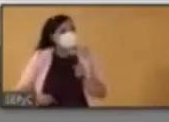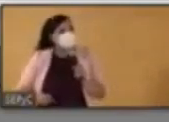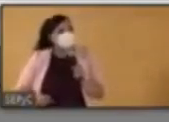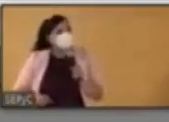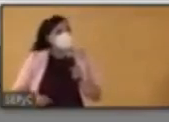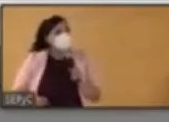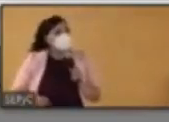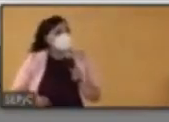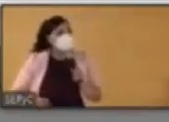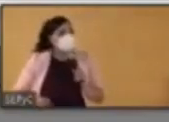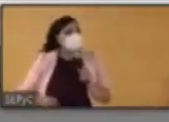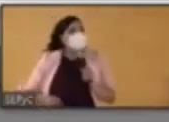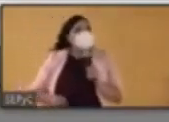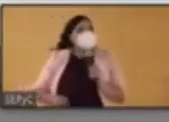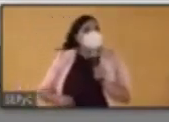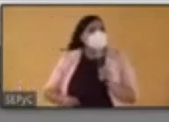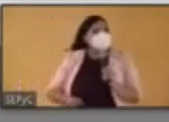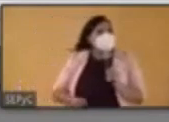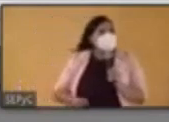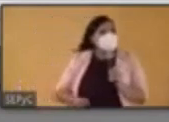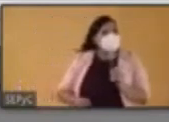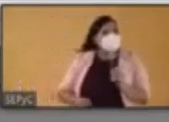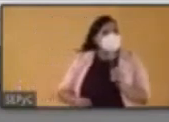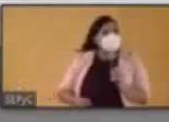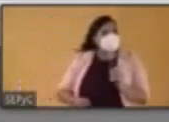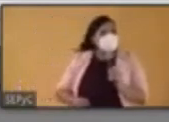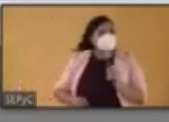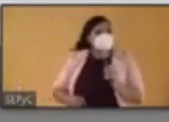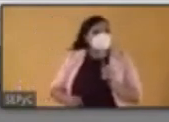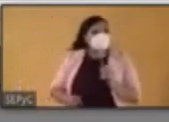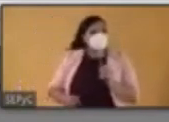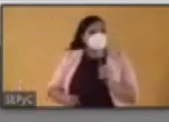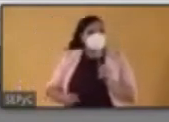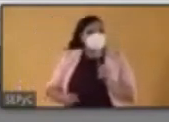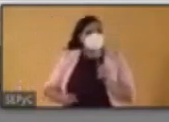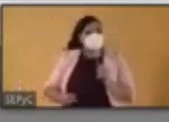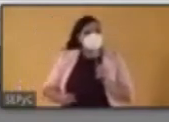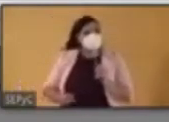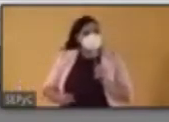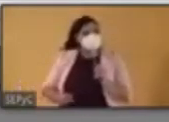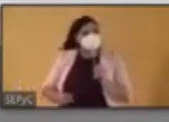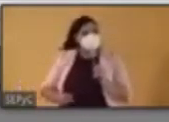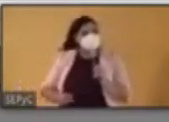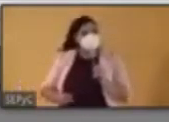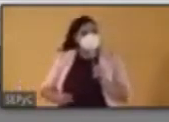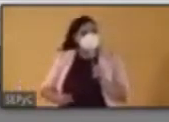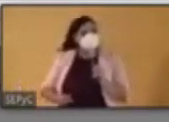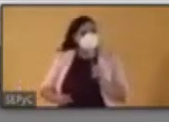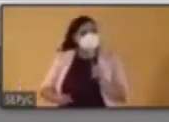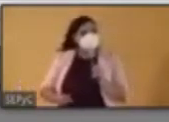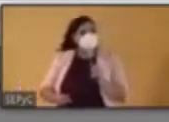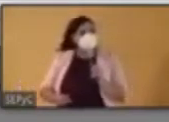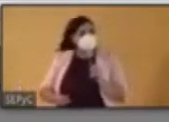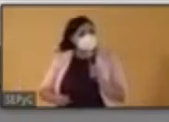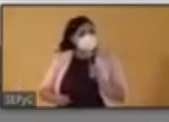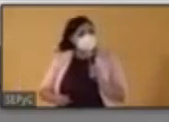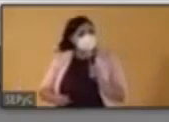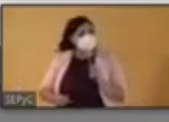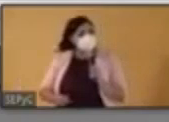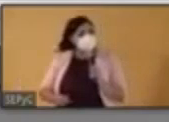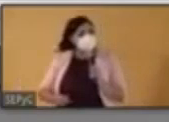esta casilla, el sistema nos requiere ya oprimir la tecla de agregar que vemos en esta parte para que, si se dan cuenta,